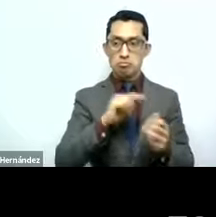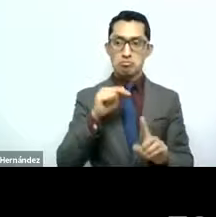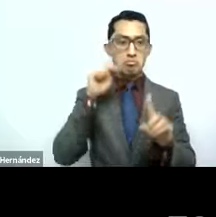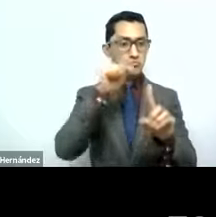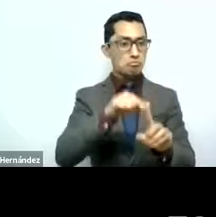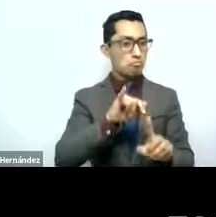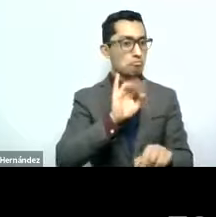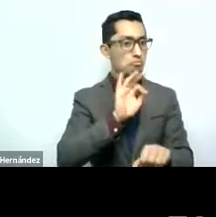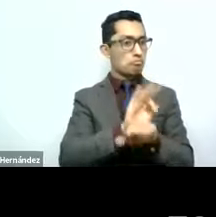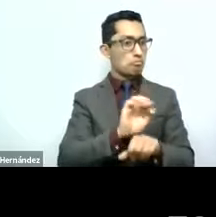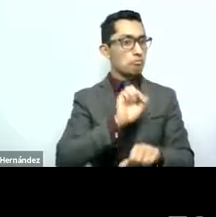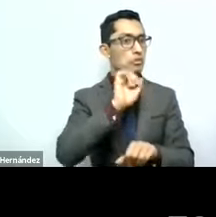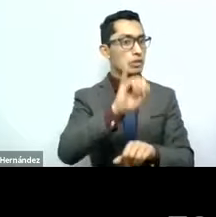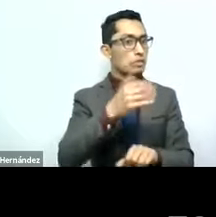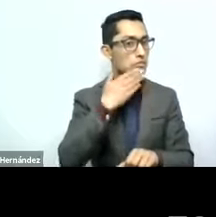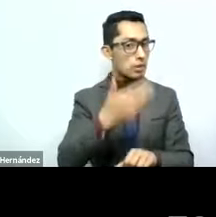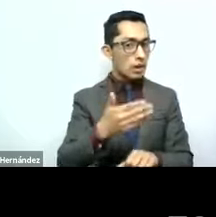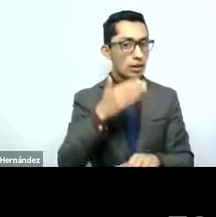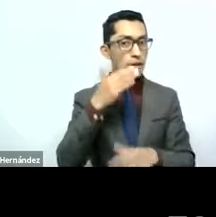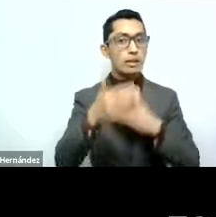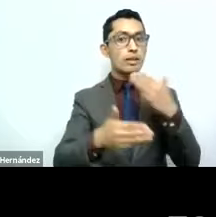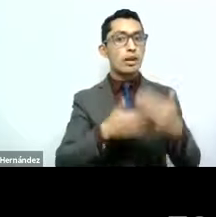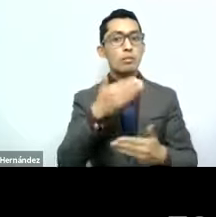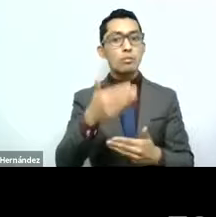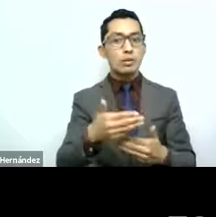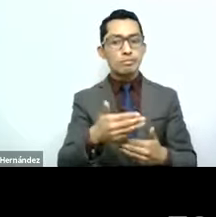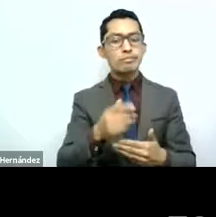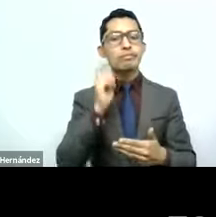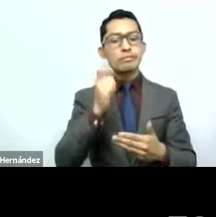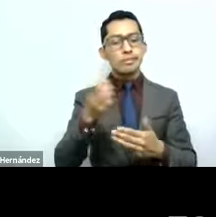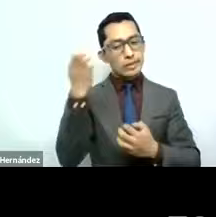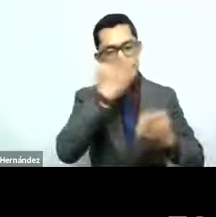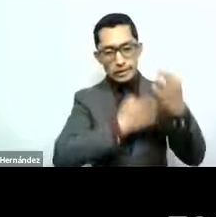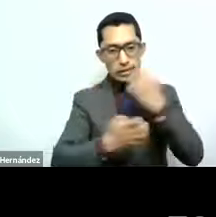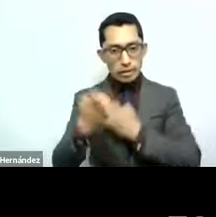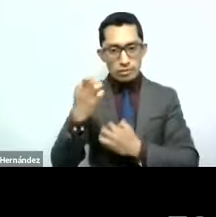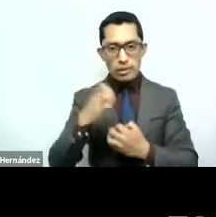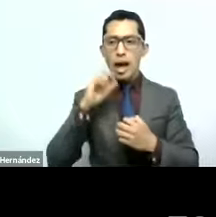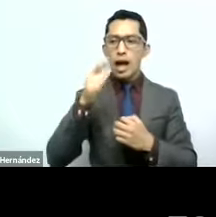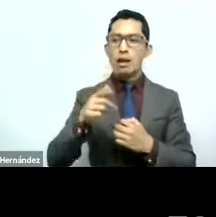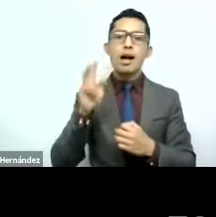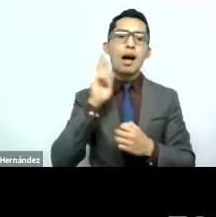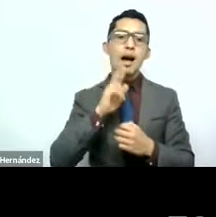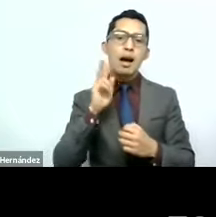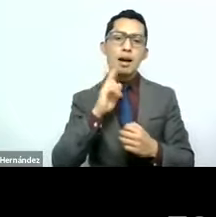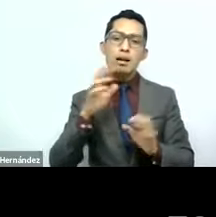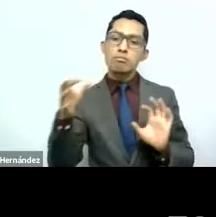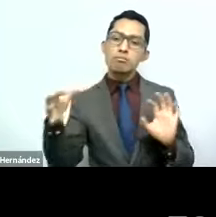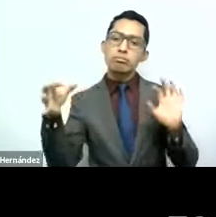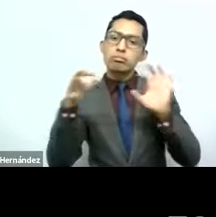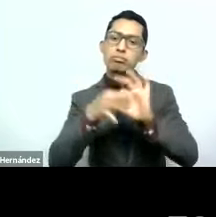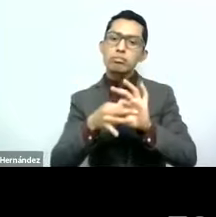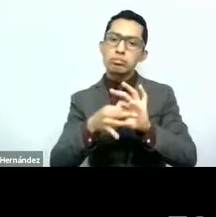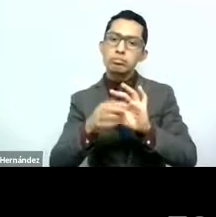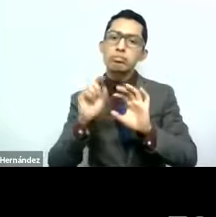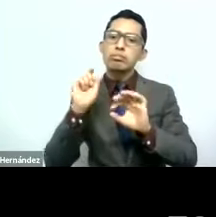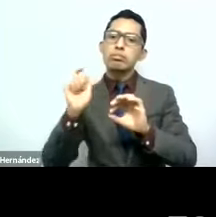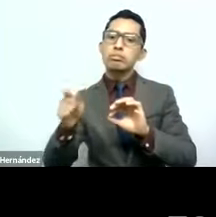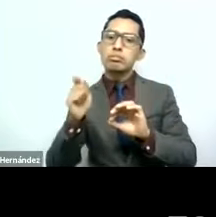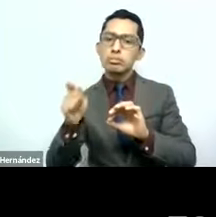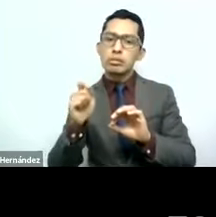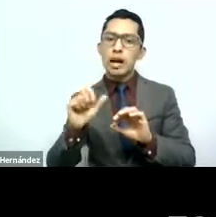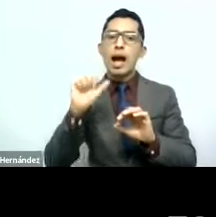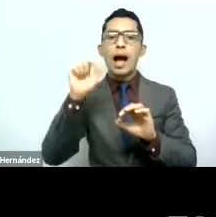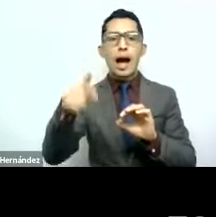una vez identificado lo anterior, analizar si hay una relación entre racional, entre